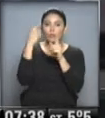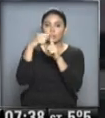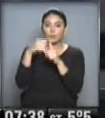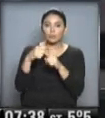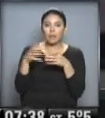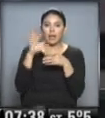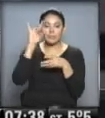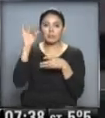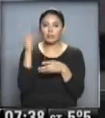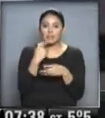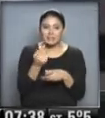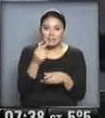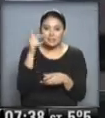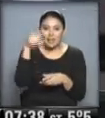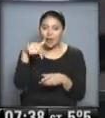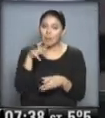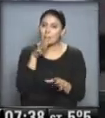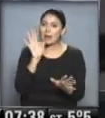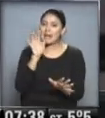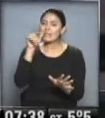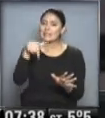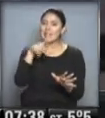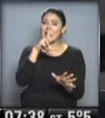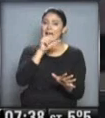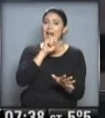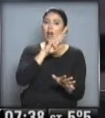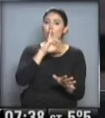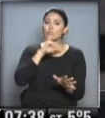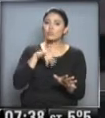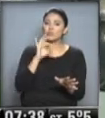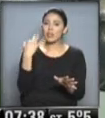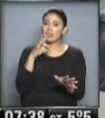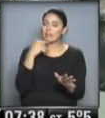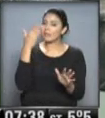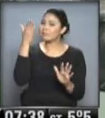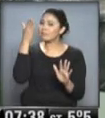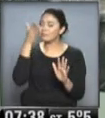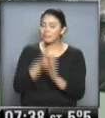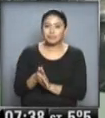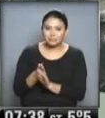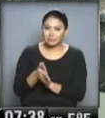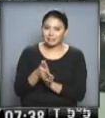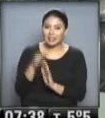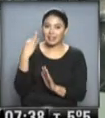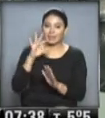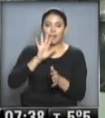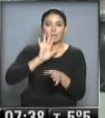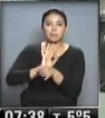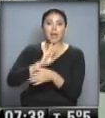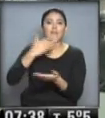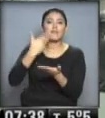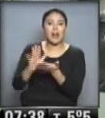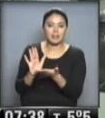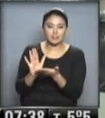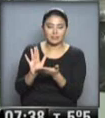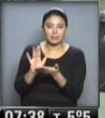de Independiente, todos decíamos, esta vez me parece que a Caruso... llegó el momento de ponerle punto final